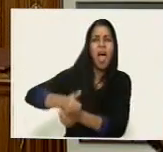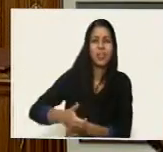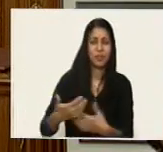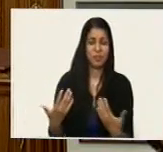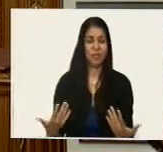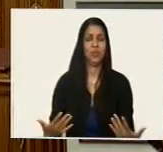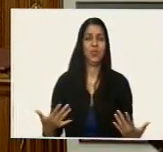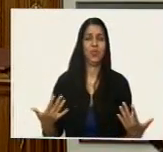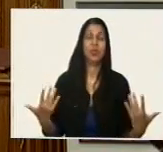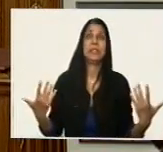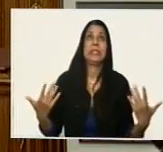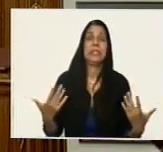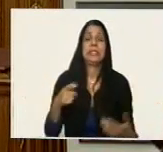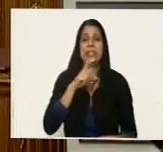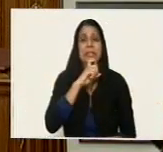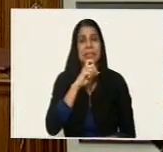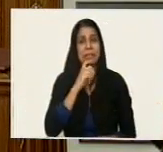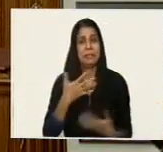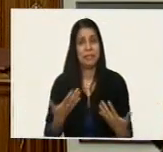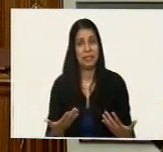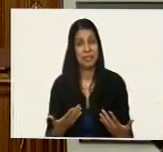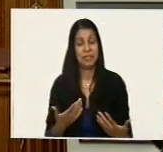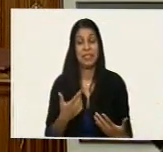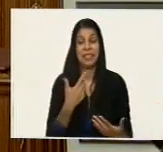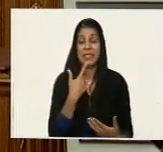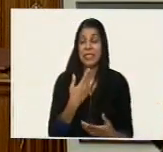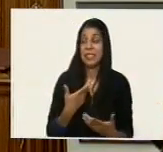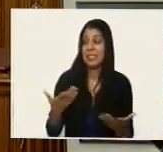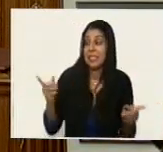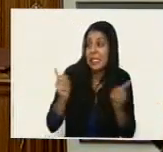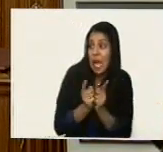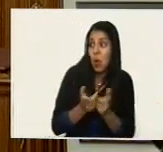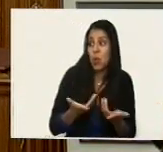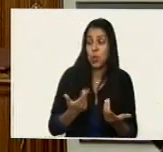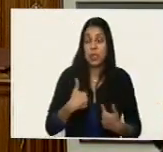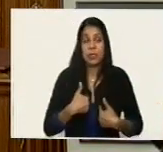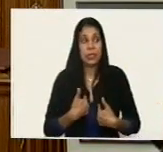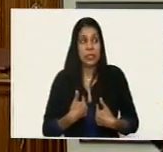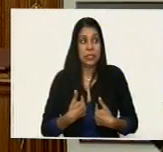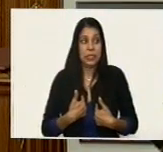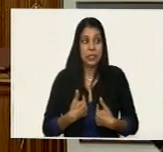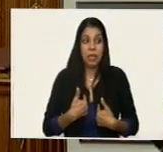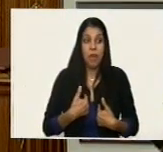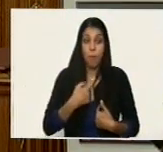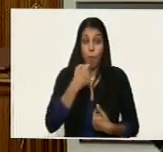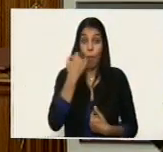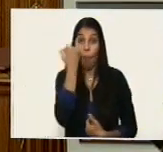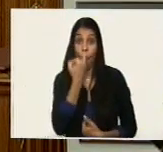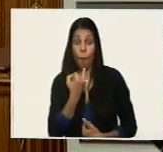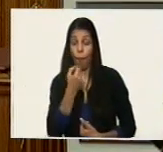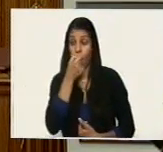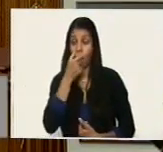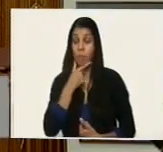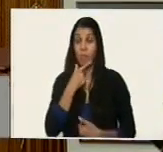Casi no tenía mucho que decir, como dijo mi amigo Temístocle, pero como Néstor me aludió,